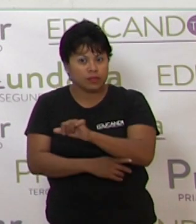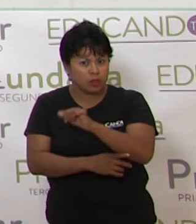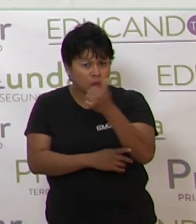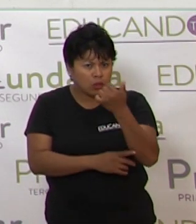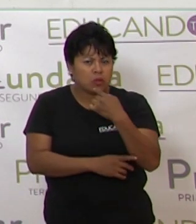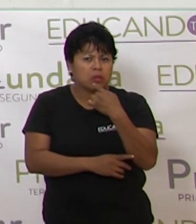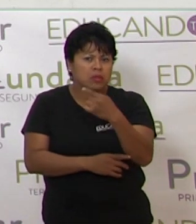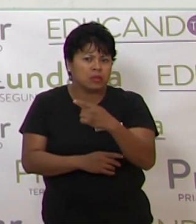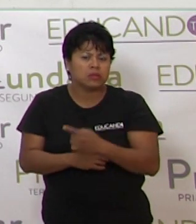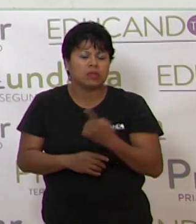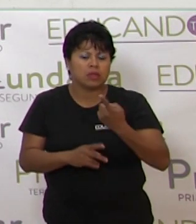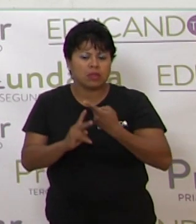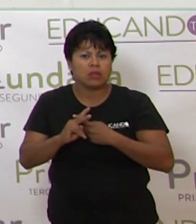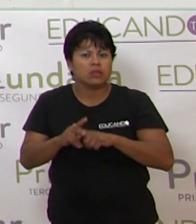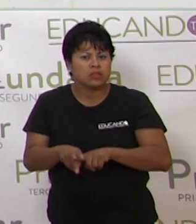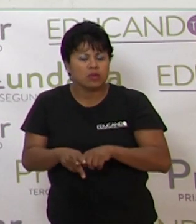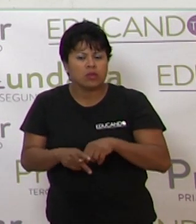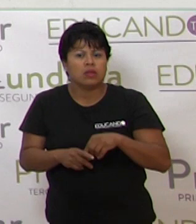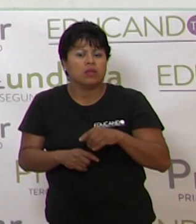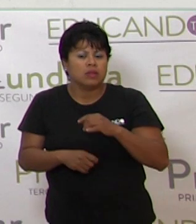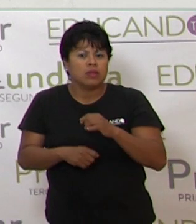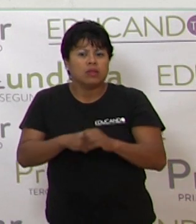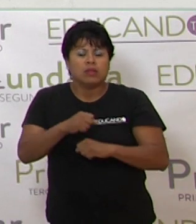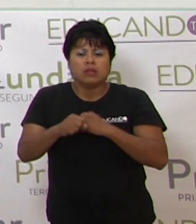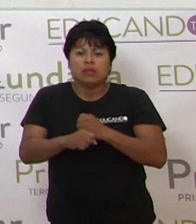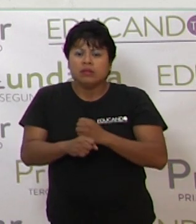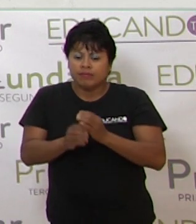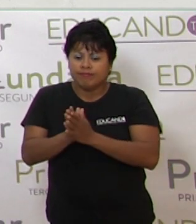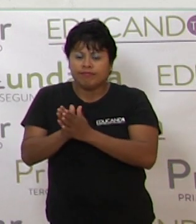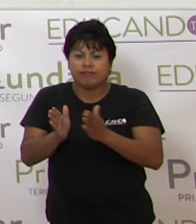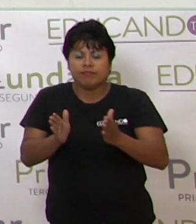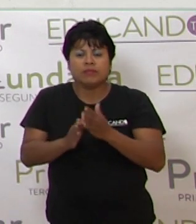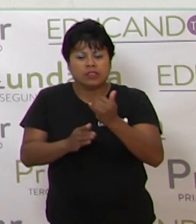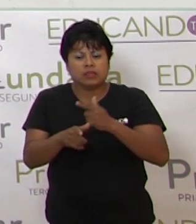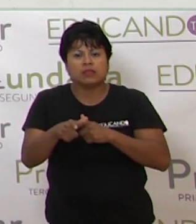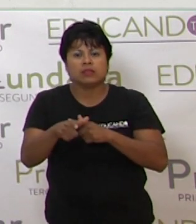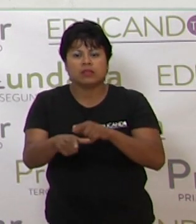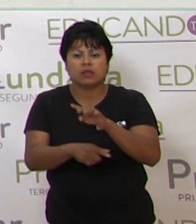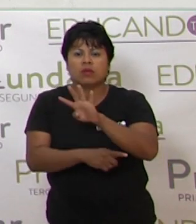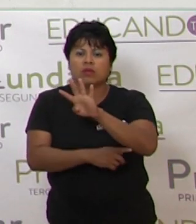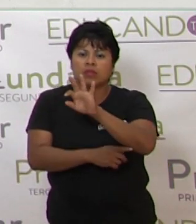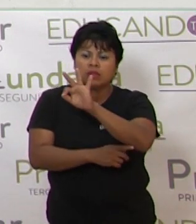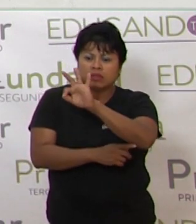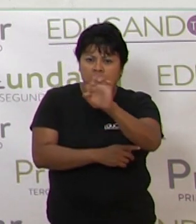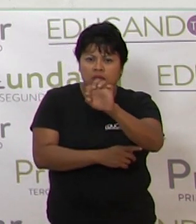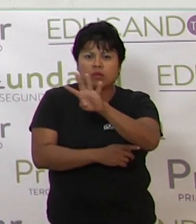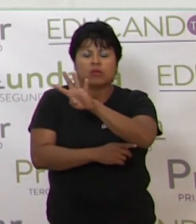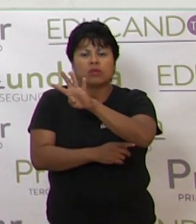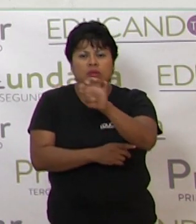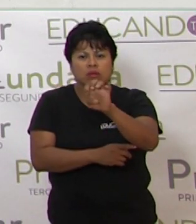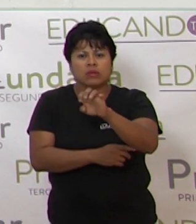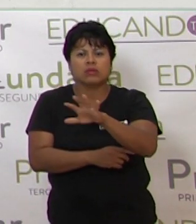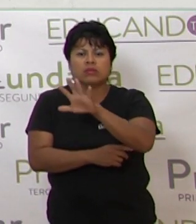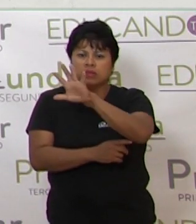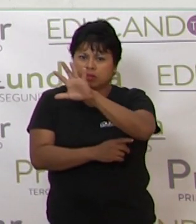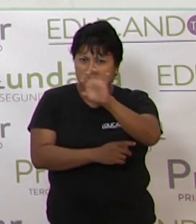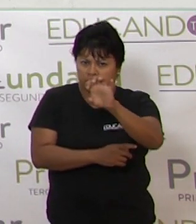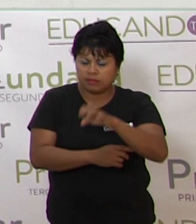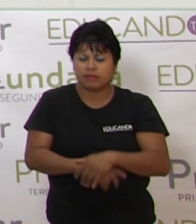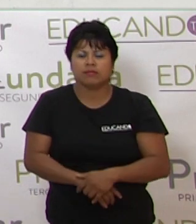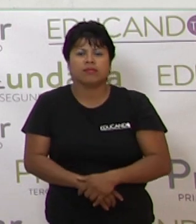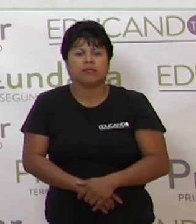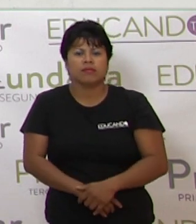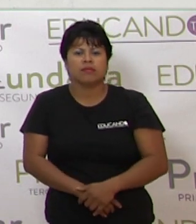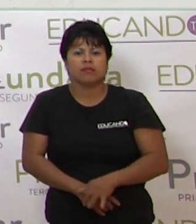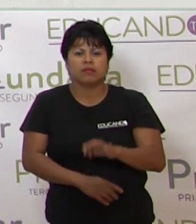Otros dicen que se inició en el siglo 300 y continuó en el 400 y luego en el 500.